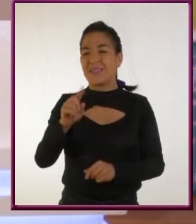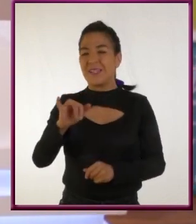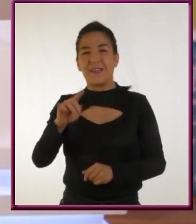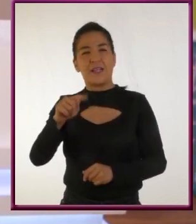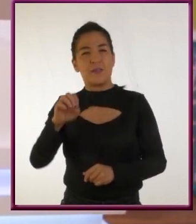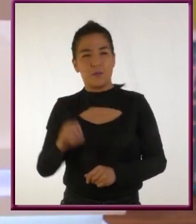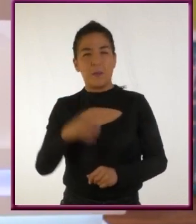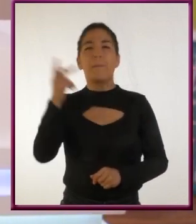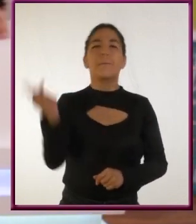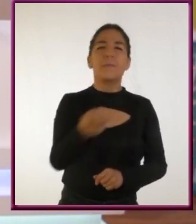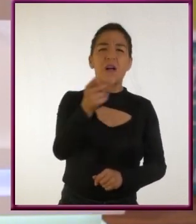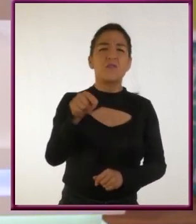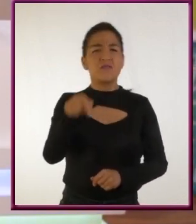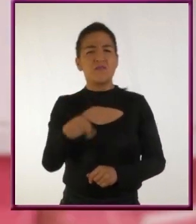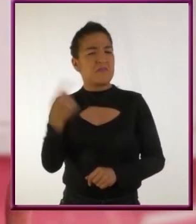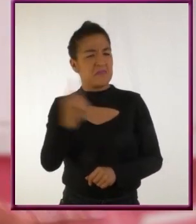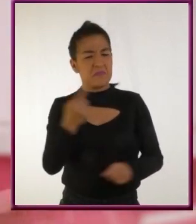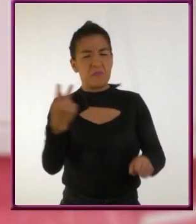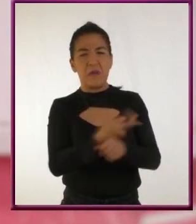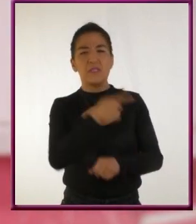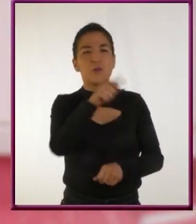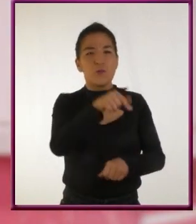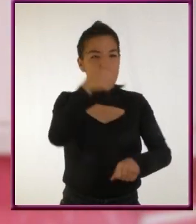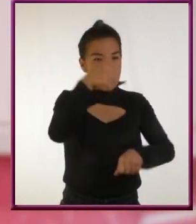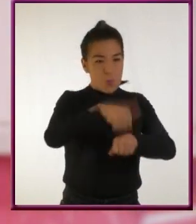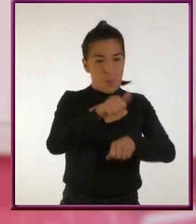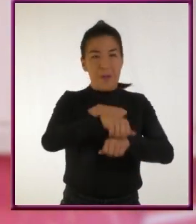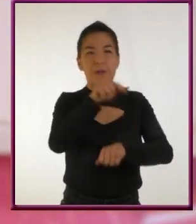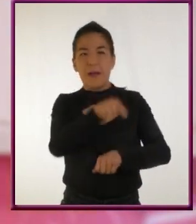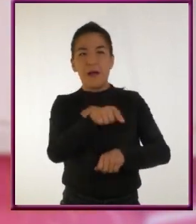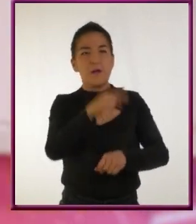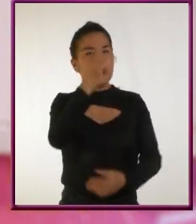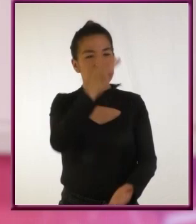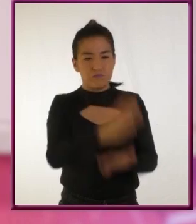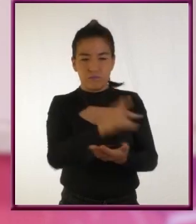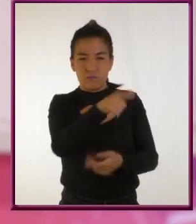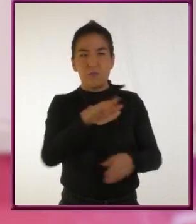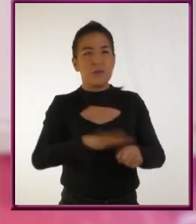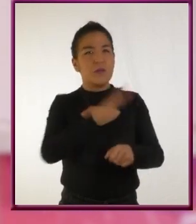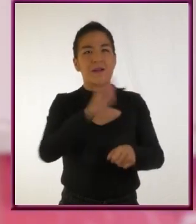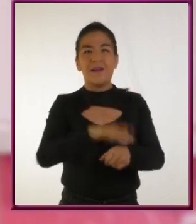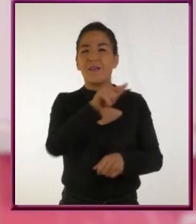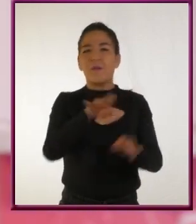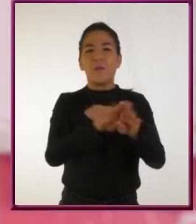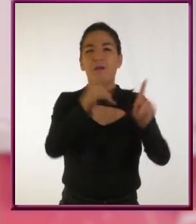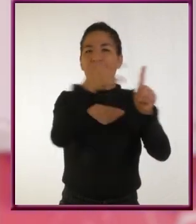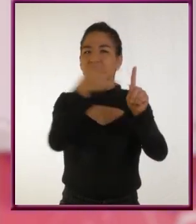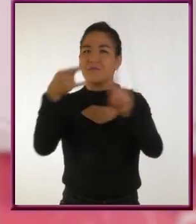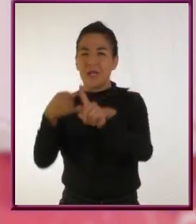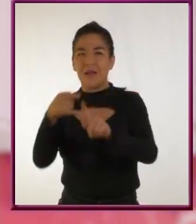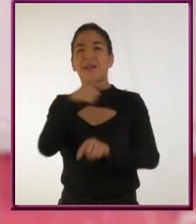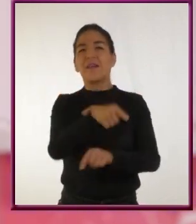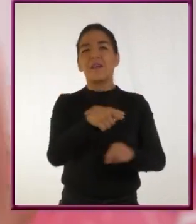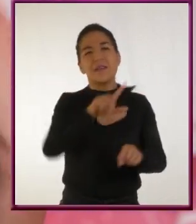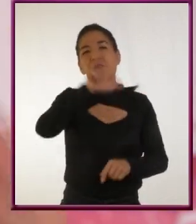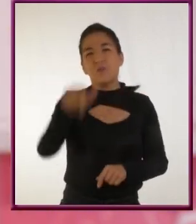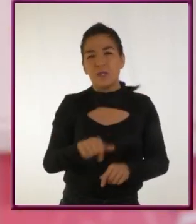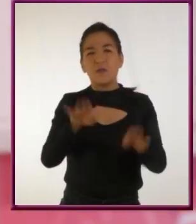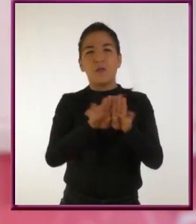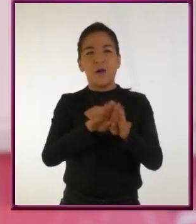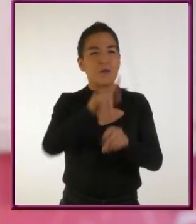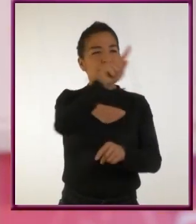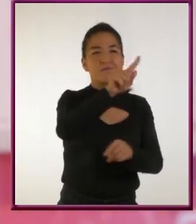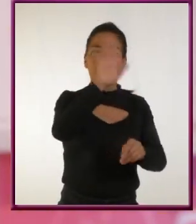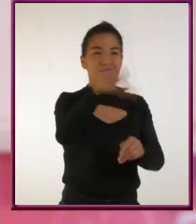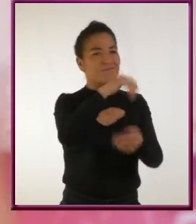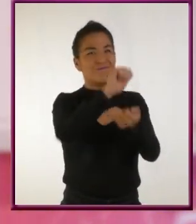candidatos. Sí. Y preguntarnos qué pasaría si uno de esos números es el único que corresponde a la casilla. Y así por